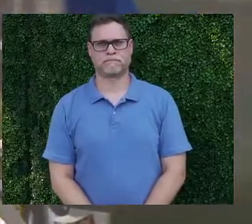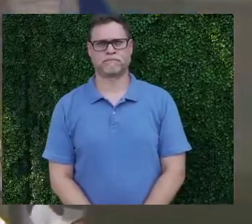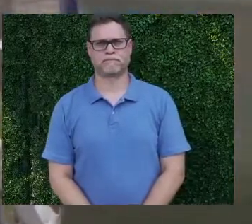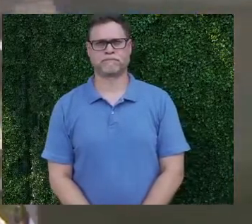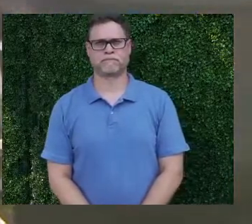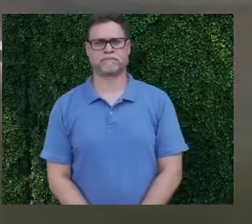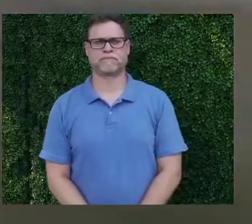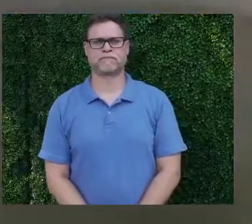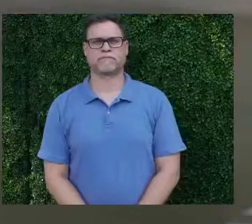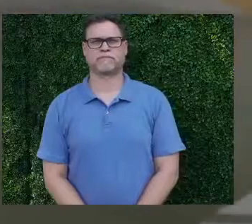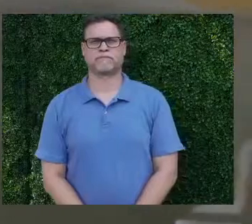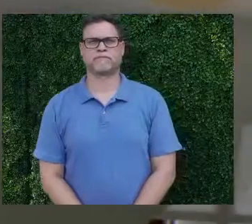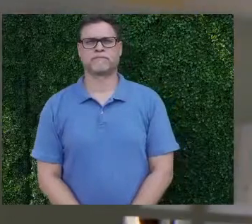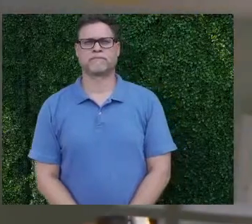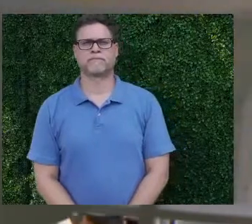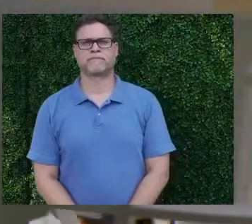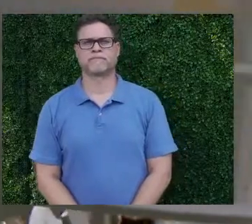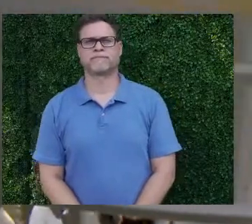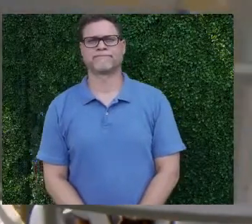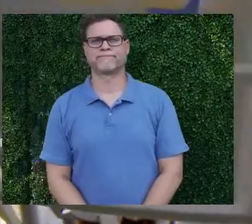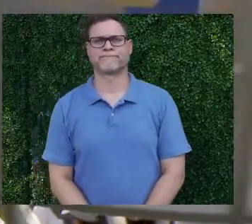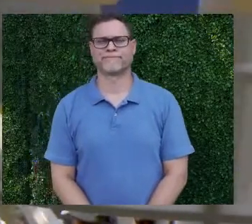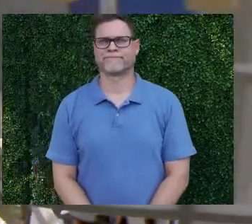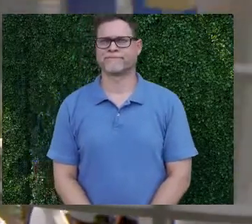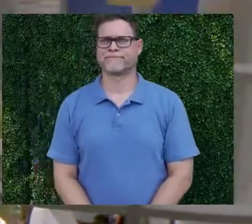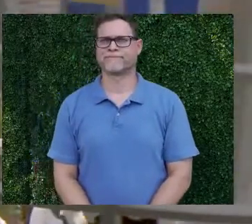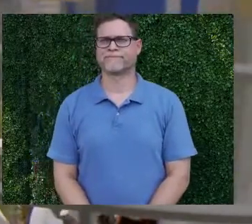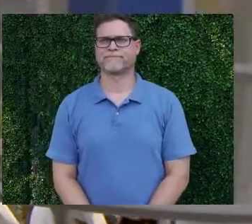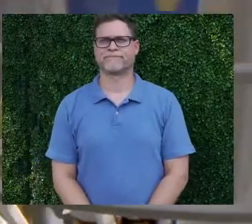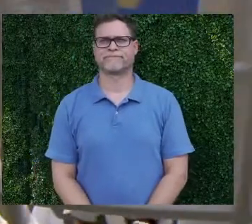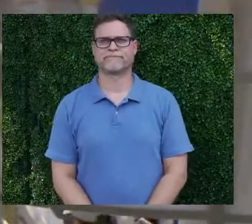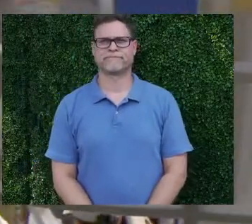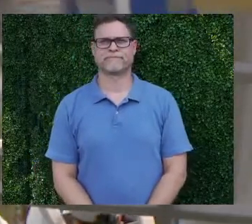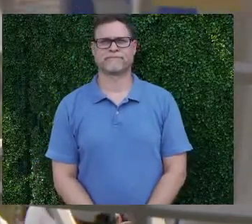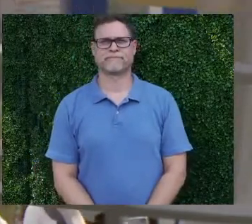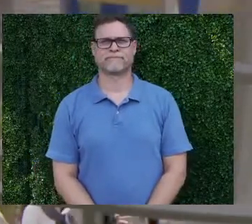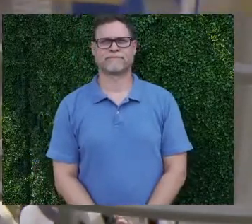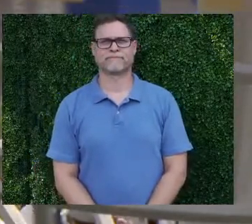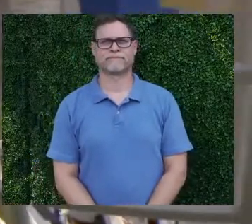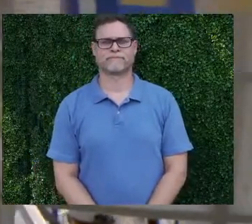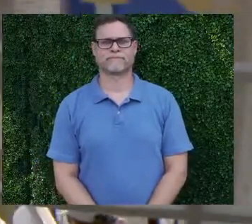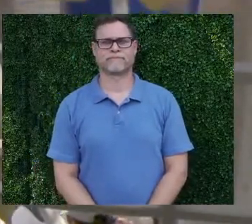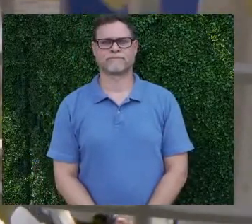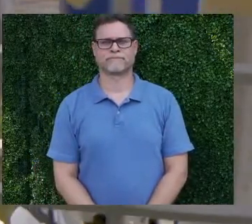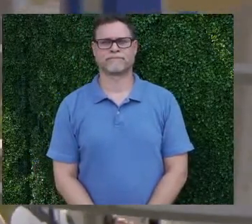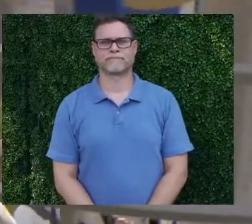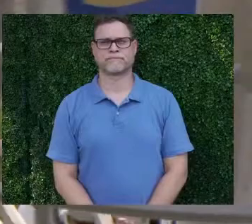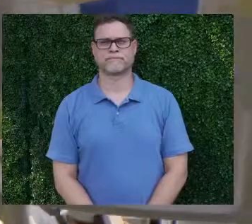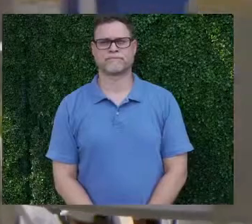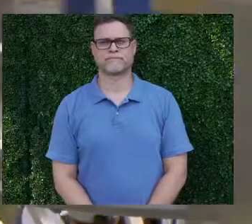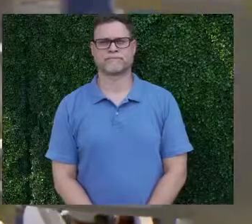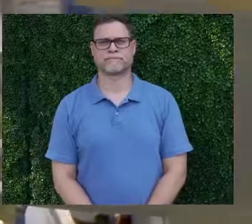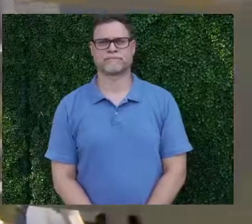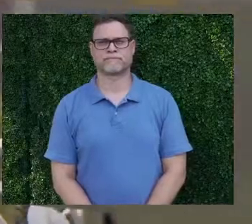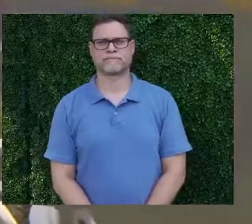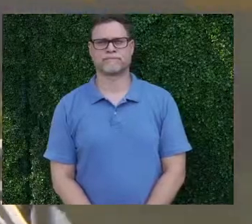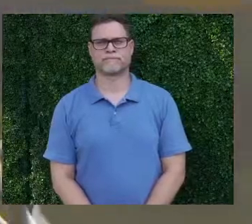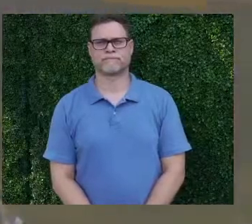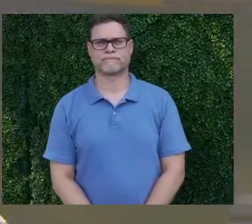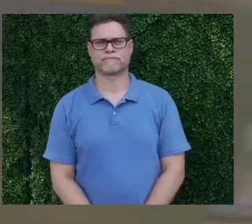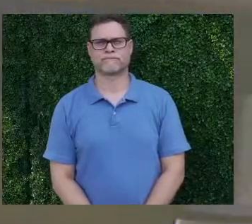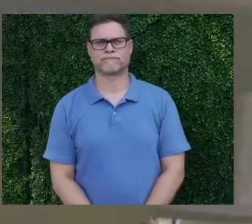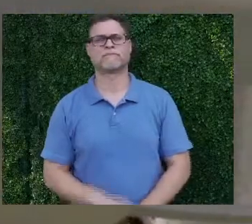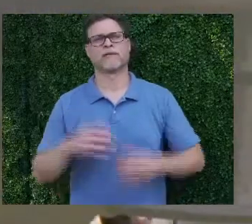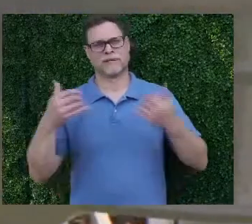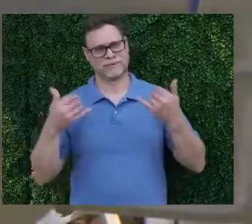agradecida a las personas que nos han ayudado aquí en el condado y en el estado de California, especialmente los enfermeros,